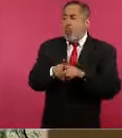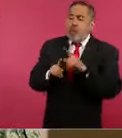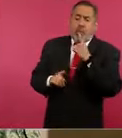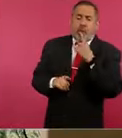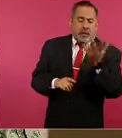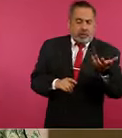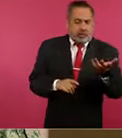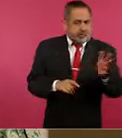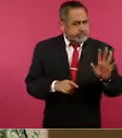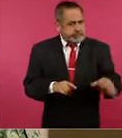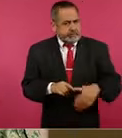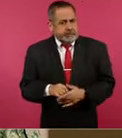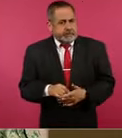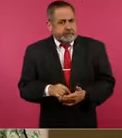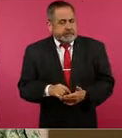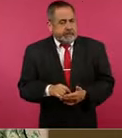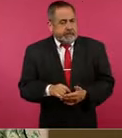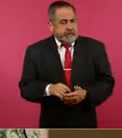Y nosotros